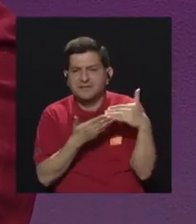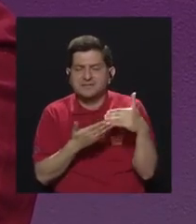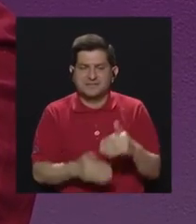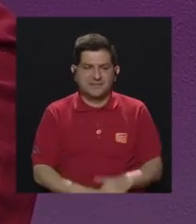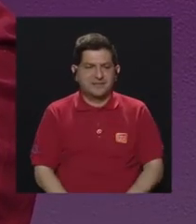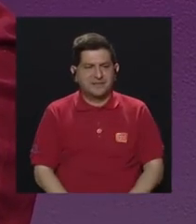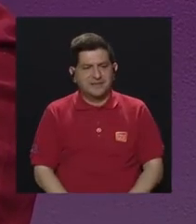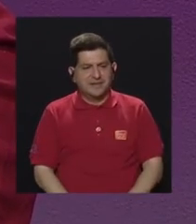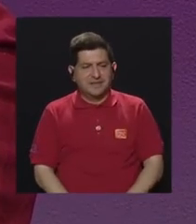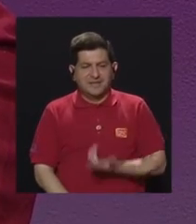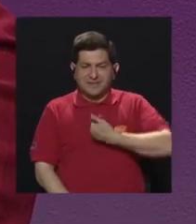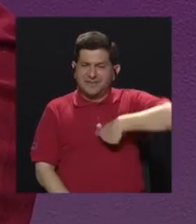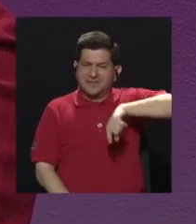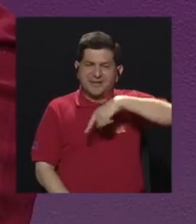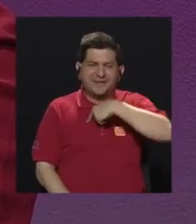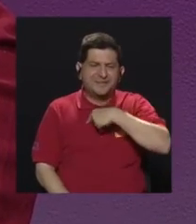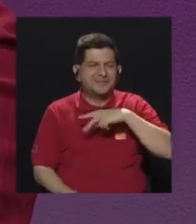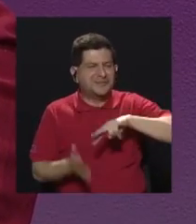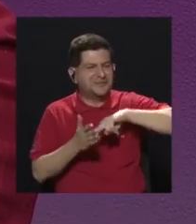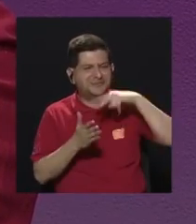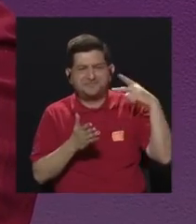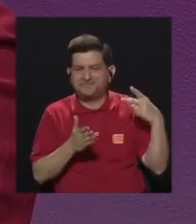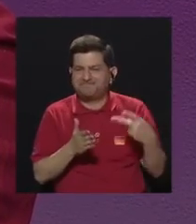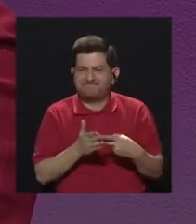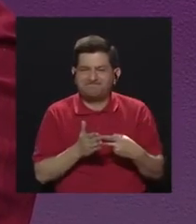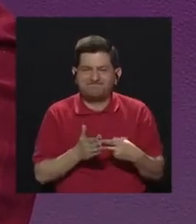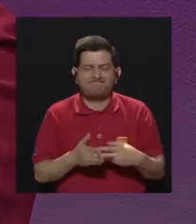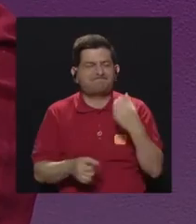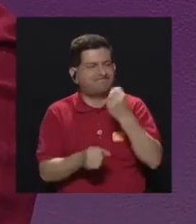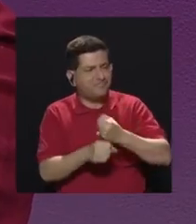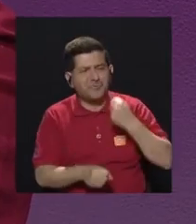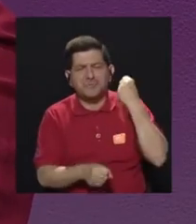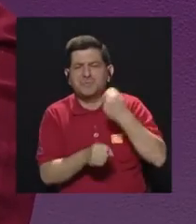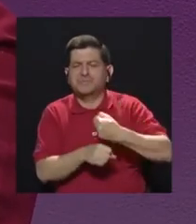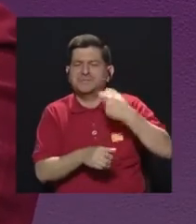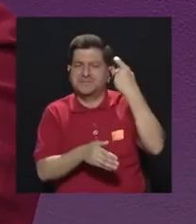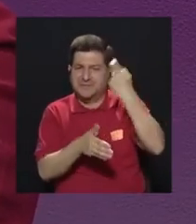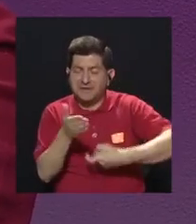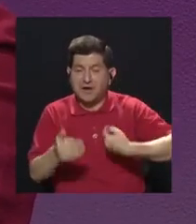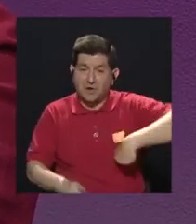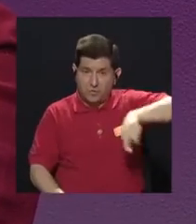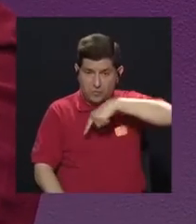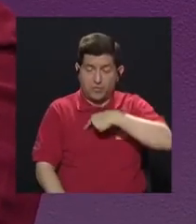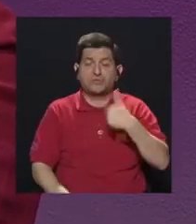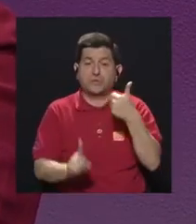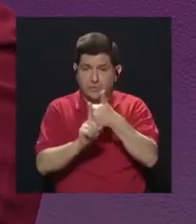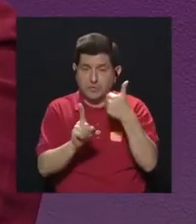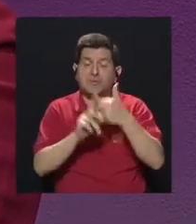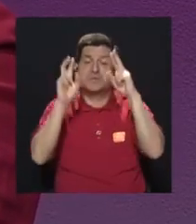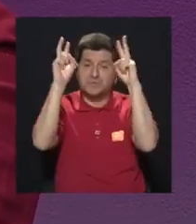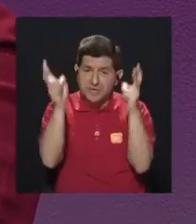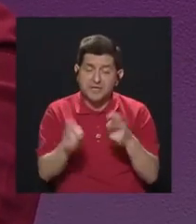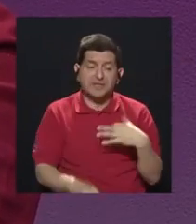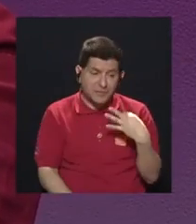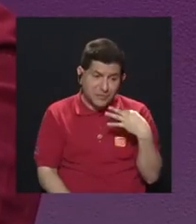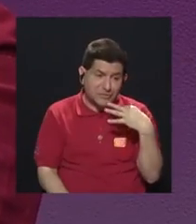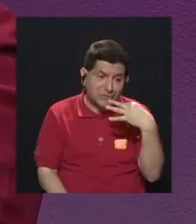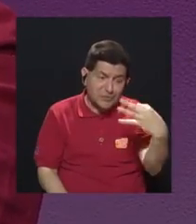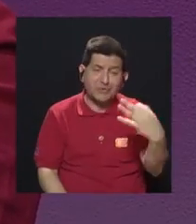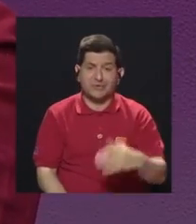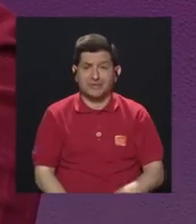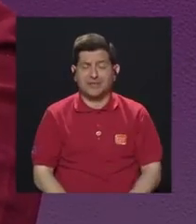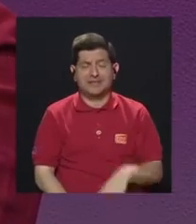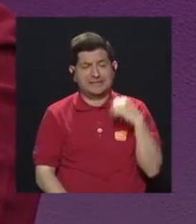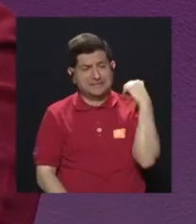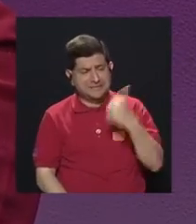se nos vuelve se nos convierte en toda una tarea sea nosotras mismas que estamos en la temática diariamente tenemos que